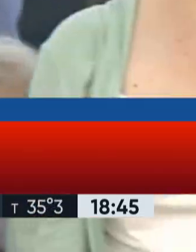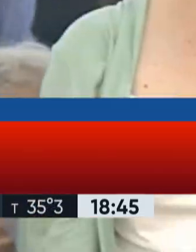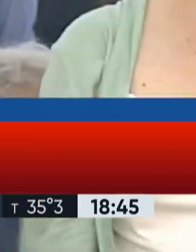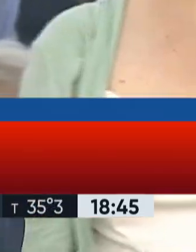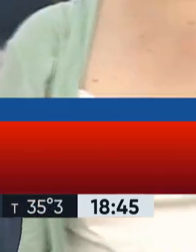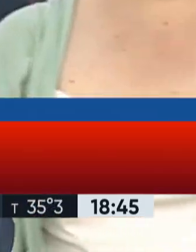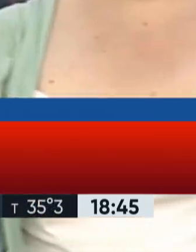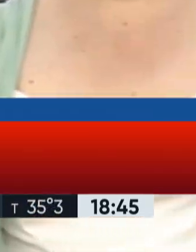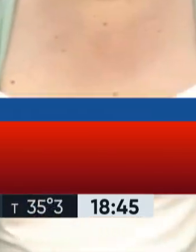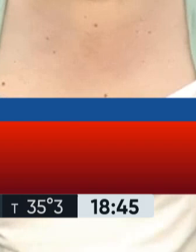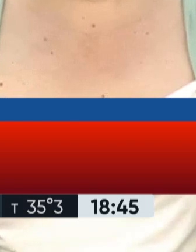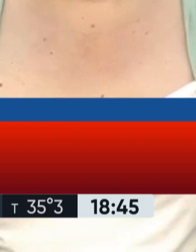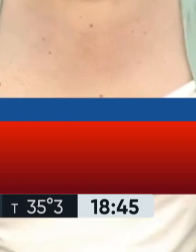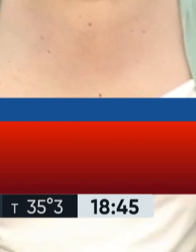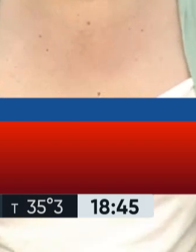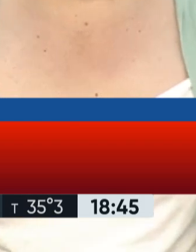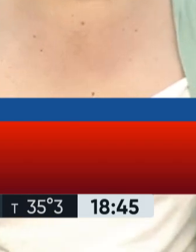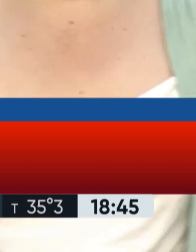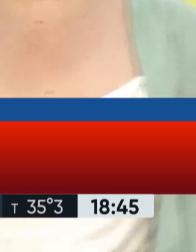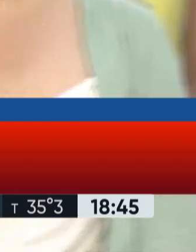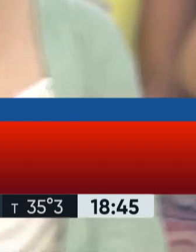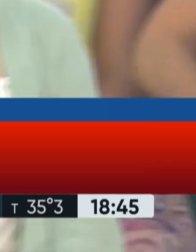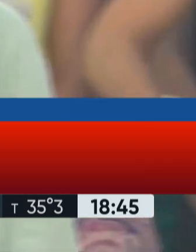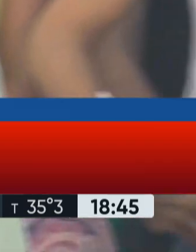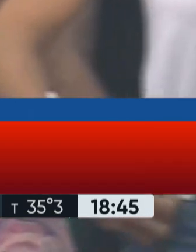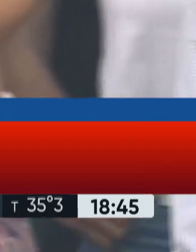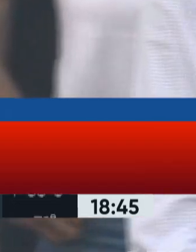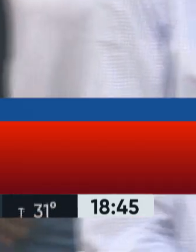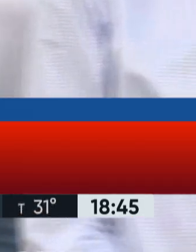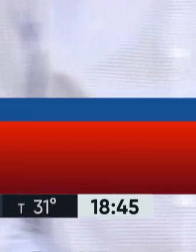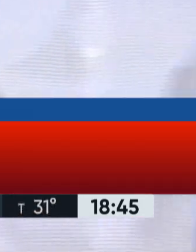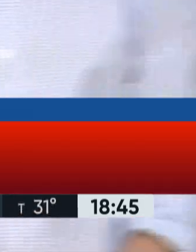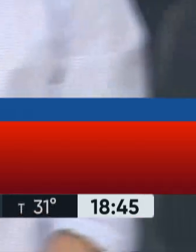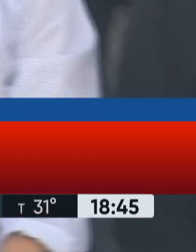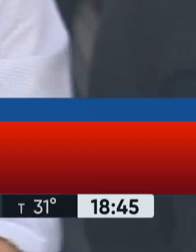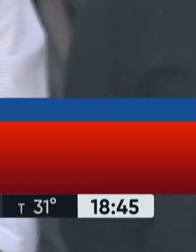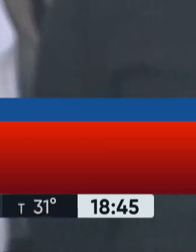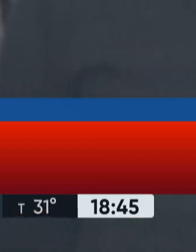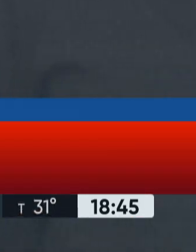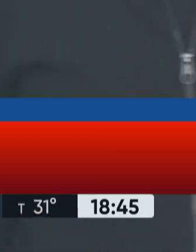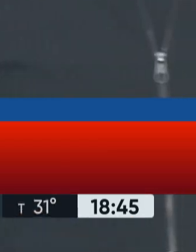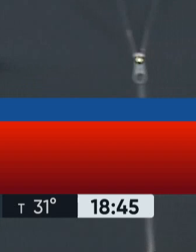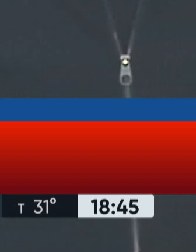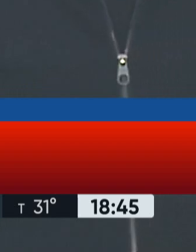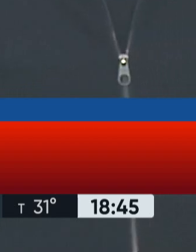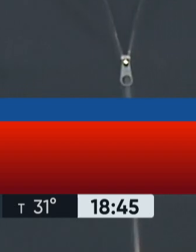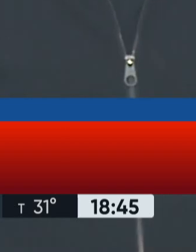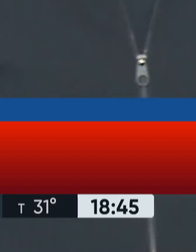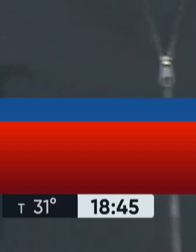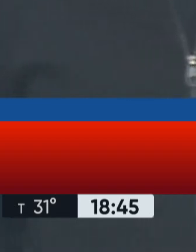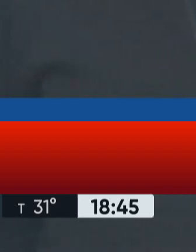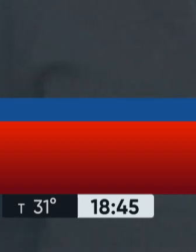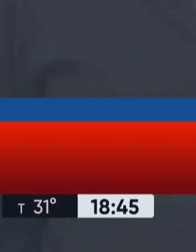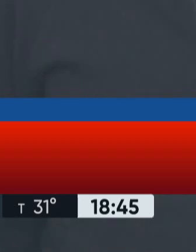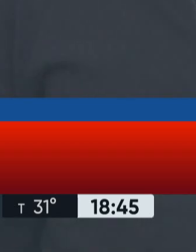inmensa mayoría de la Argentina que quería poner de pie y cambiar el país. Pero lo cierto es que esos